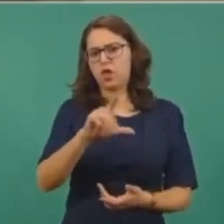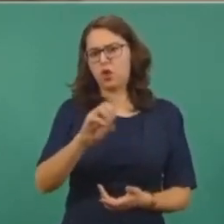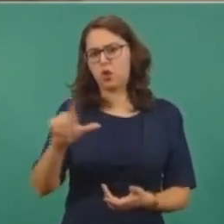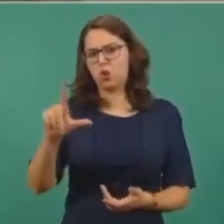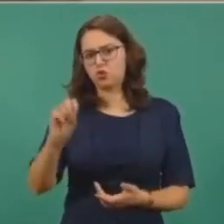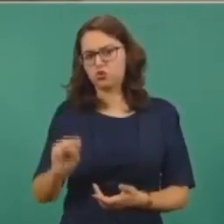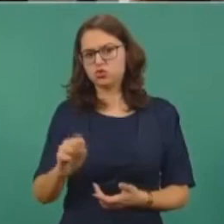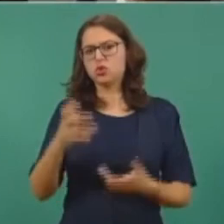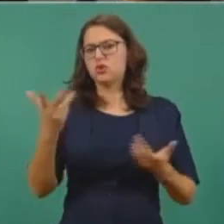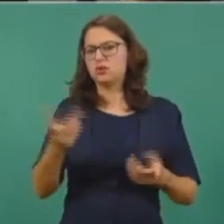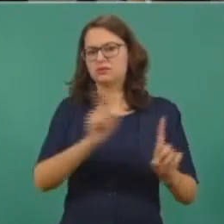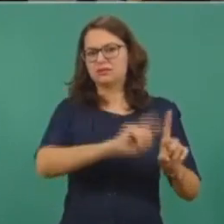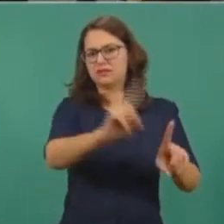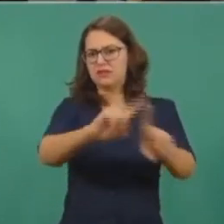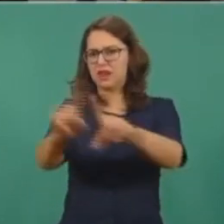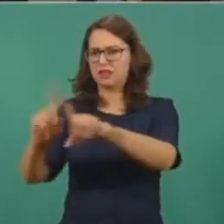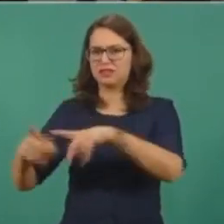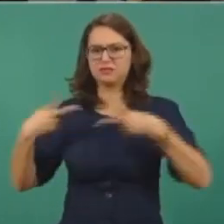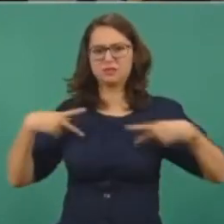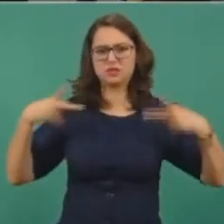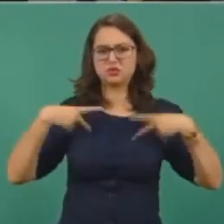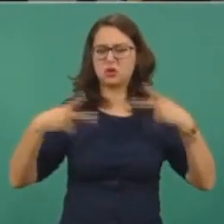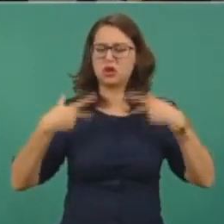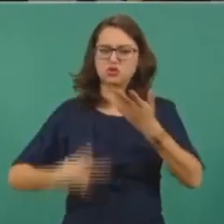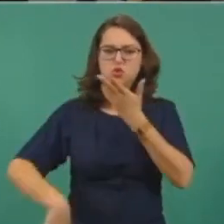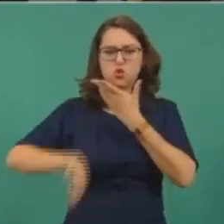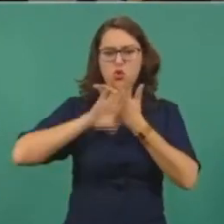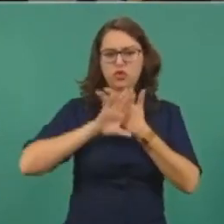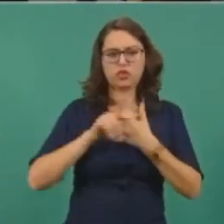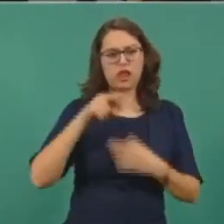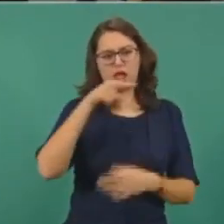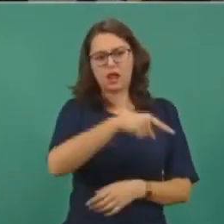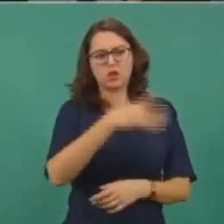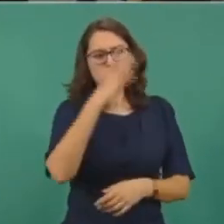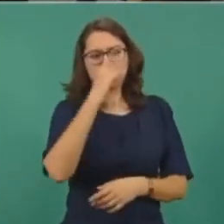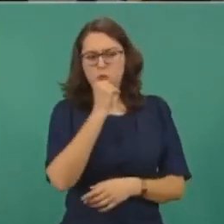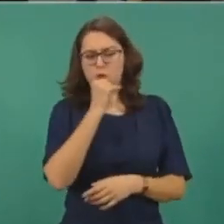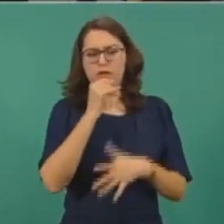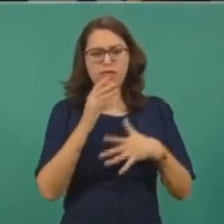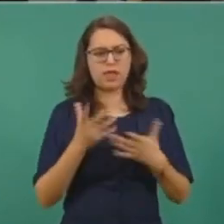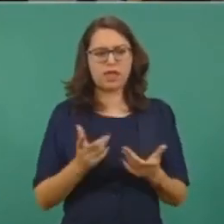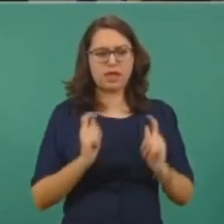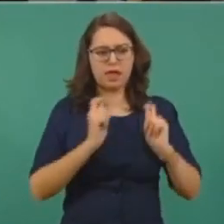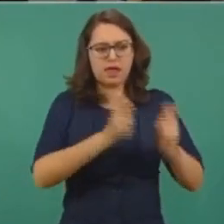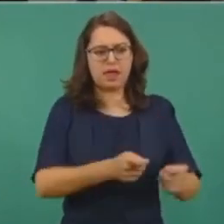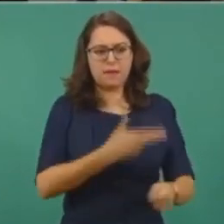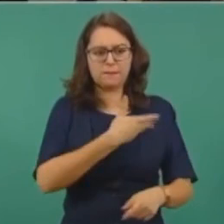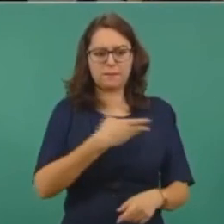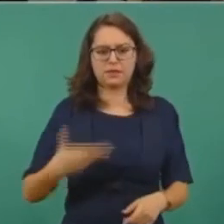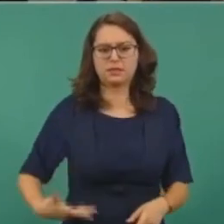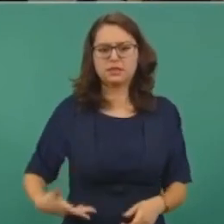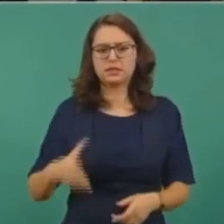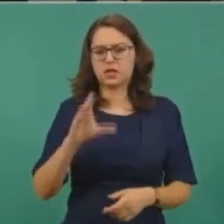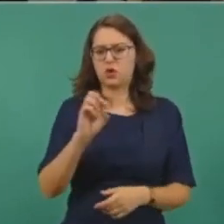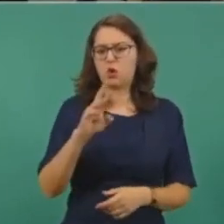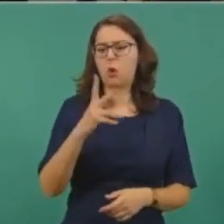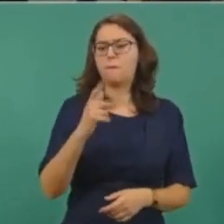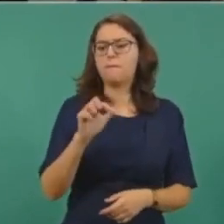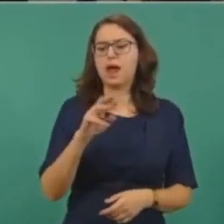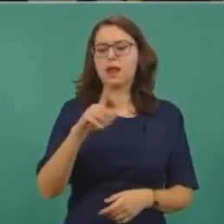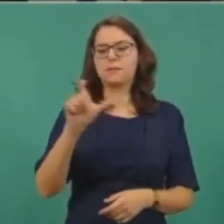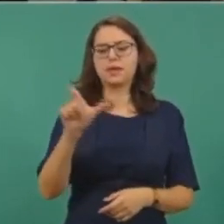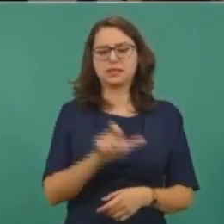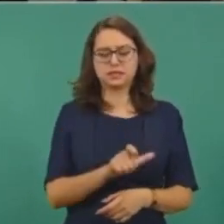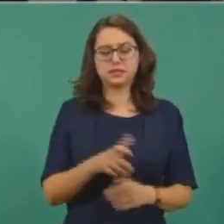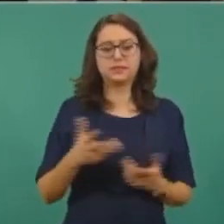gente que lo bloqueó justamente para llegar a la presidencia del organismo. Entonces, él afirma que está